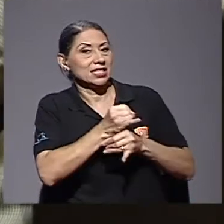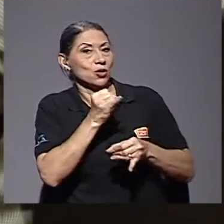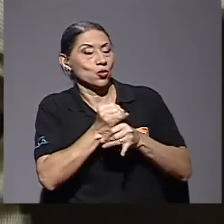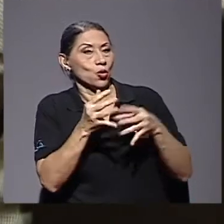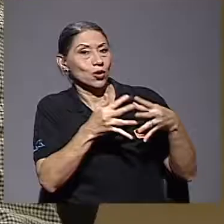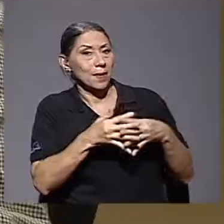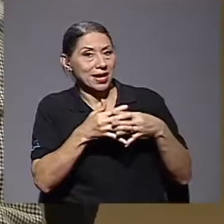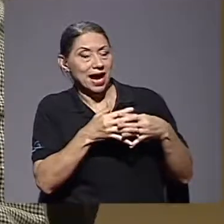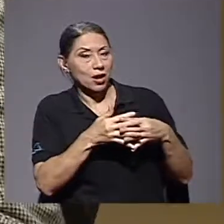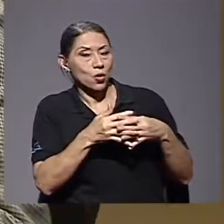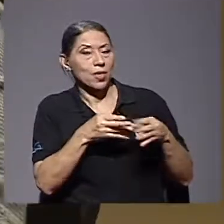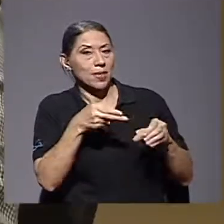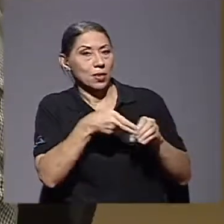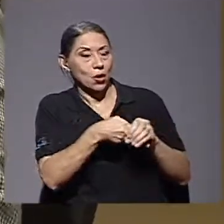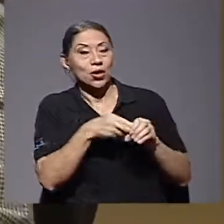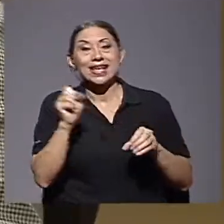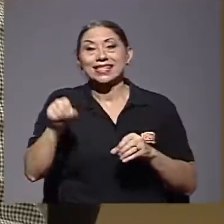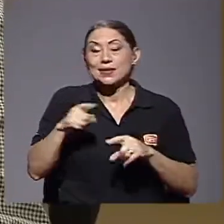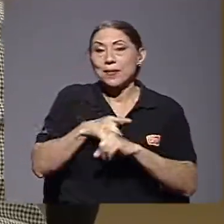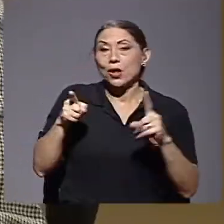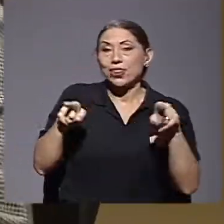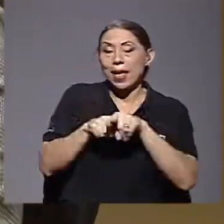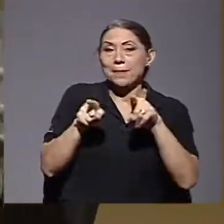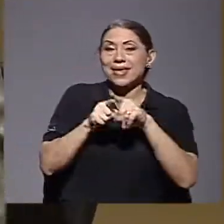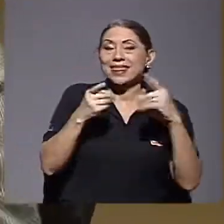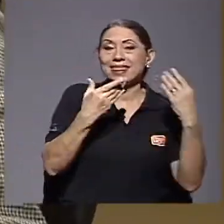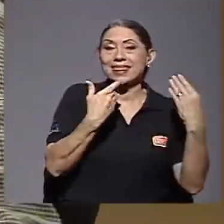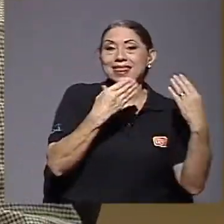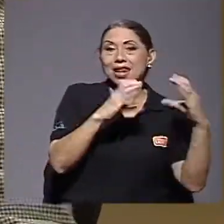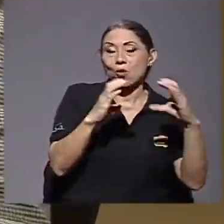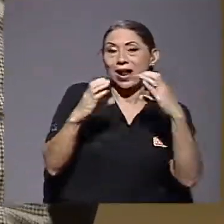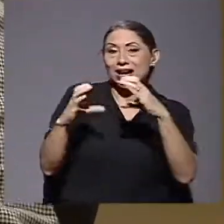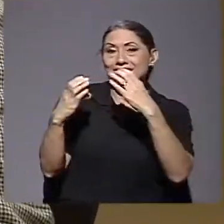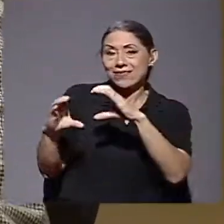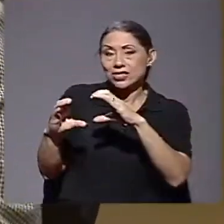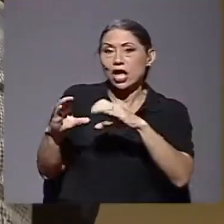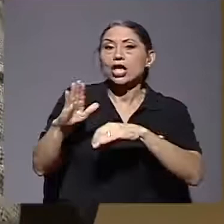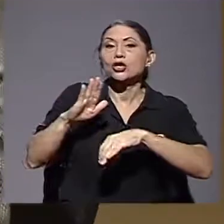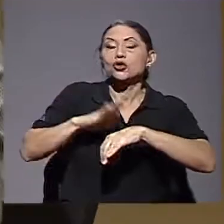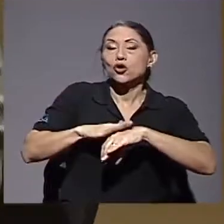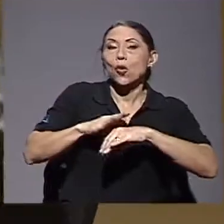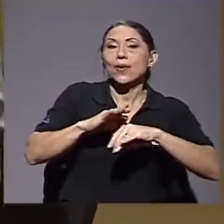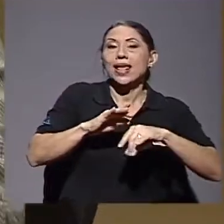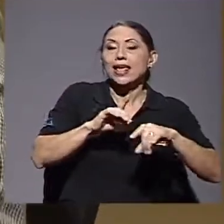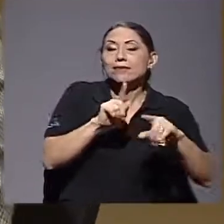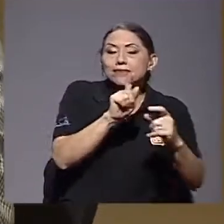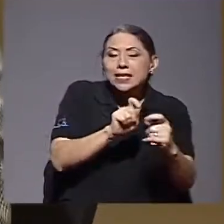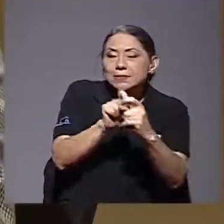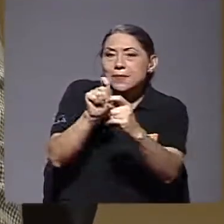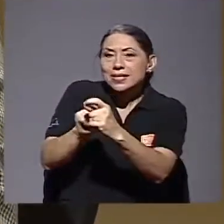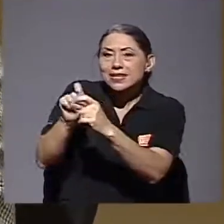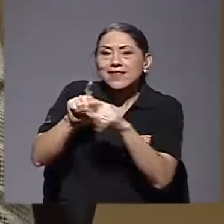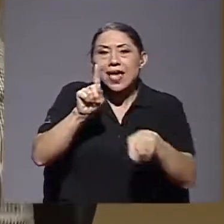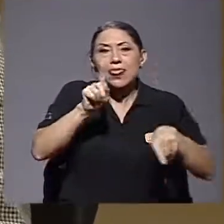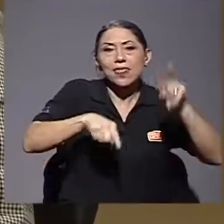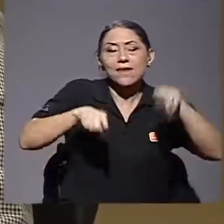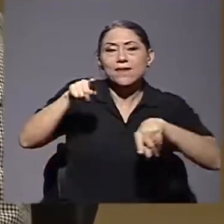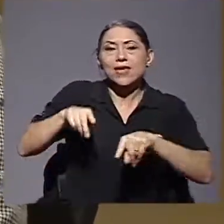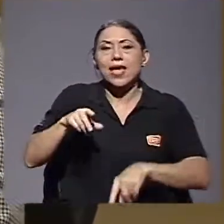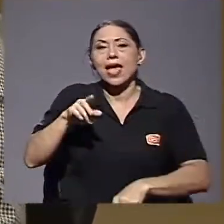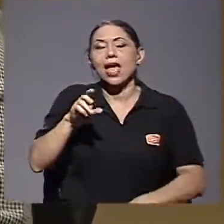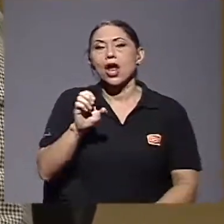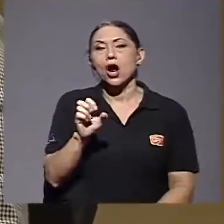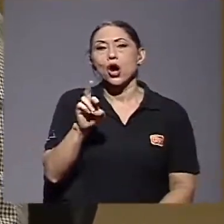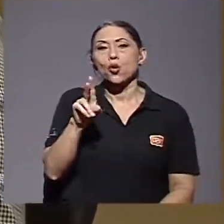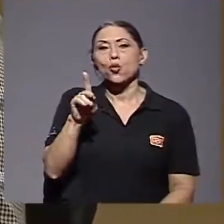pero también tiene una clasificación de gravedad específica de crudos. Entonces se define con base en API, por ejemplo, un